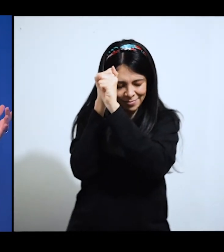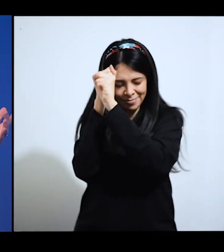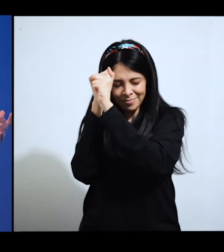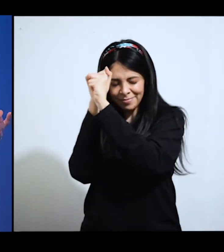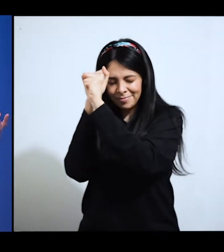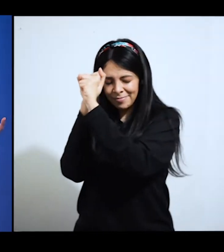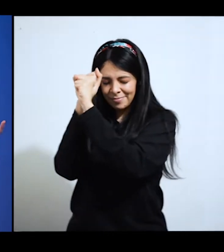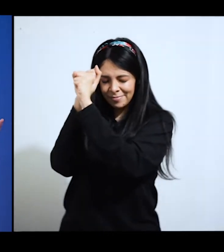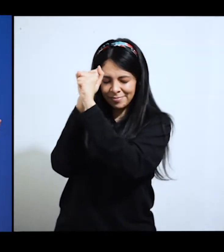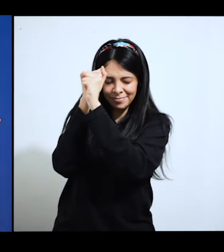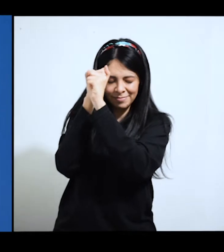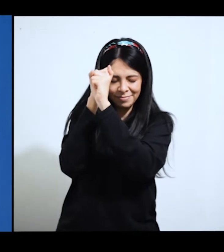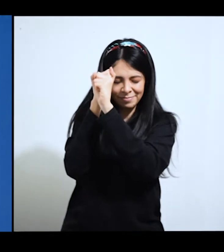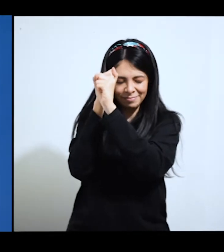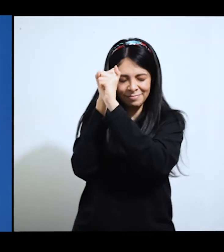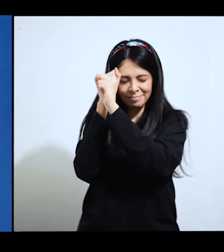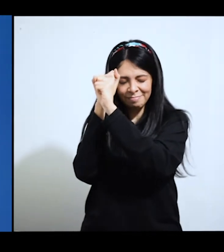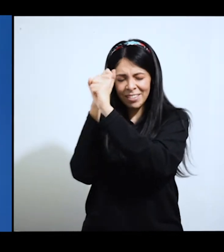a tus